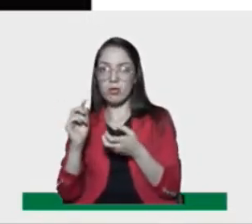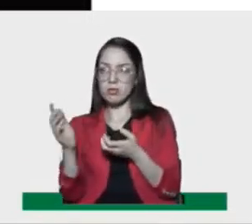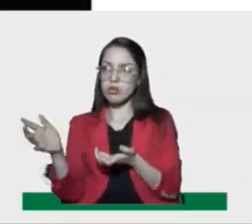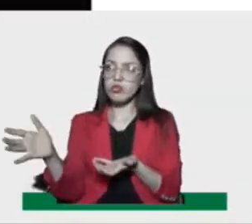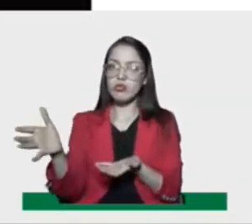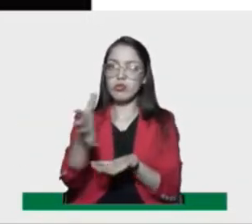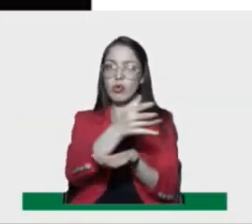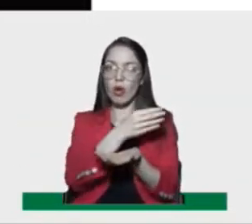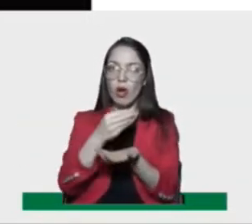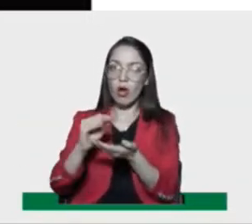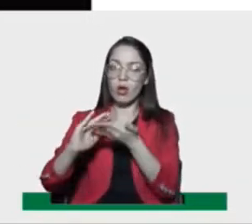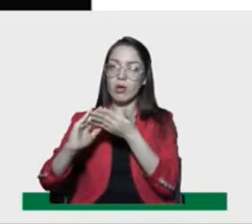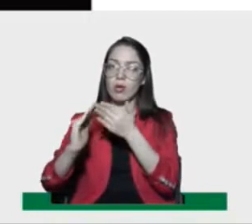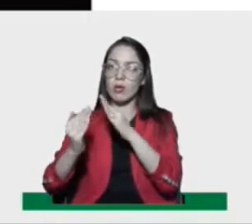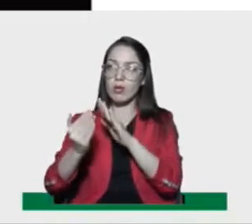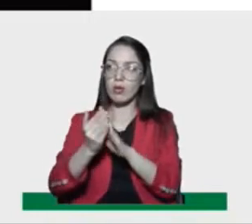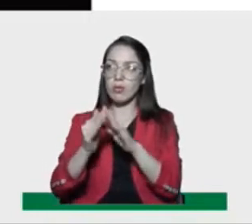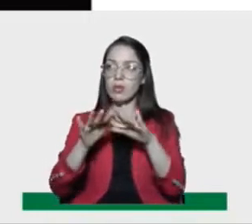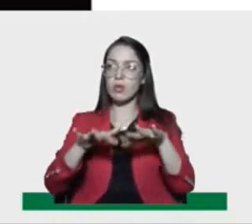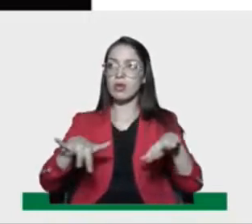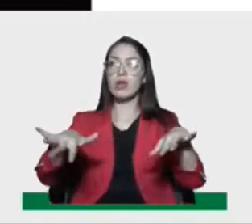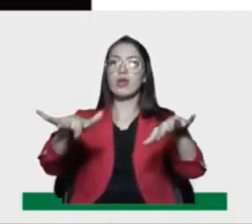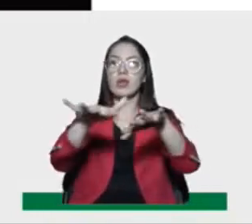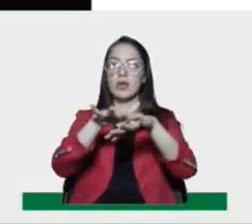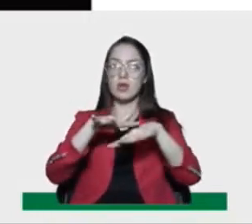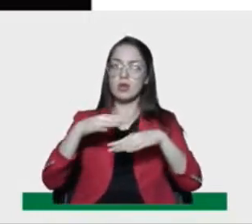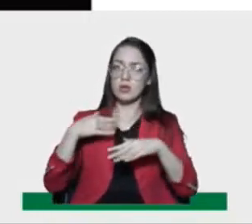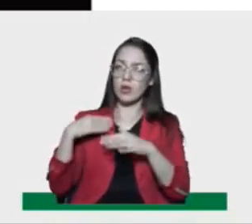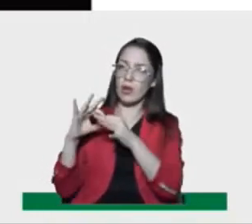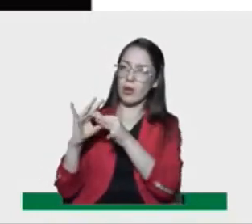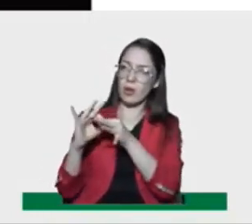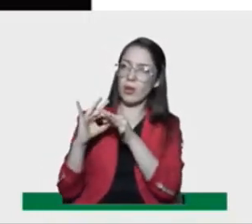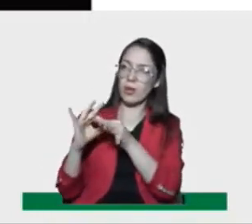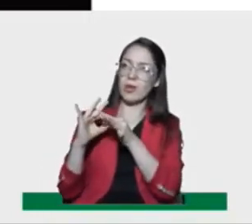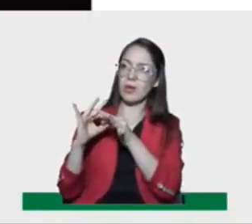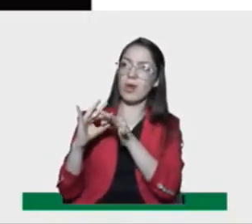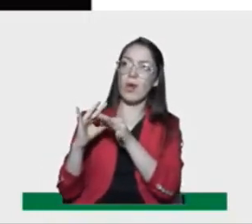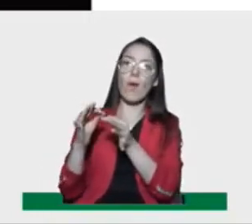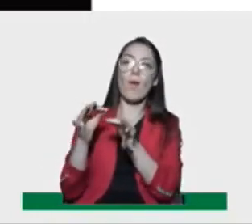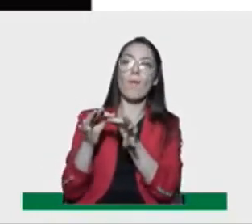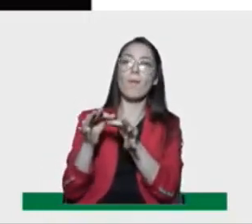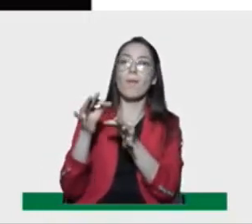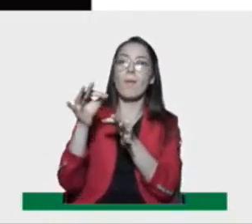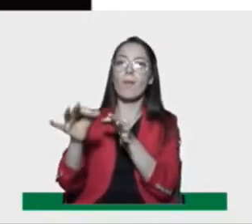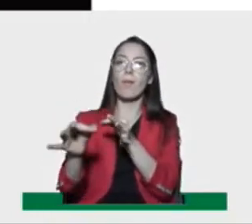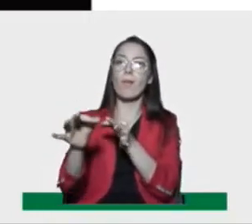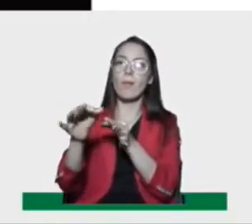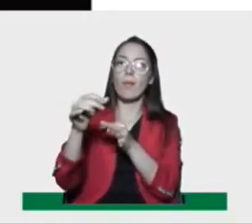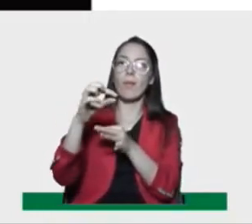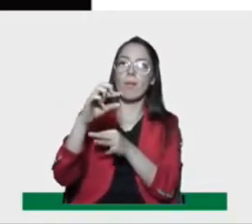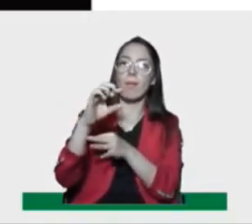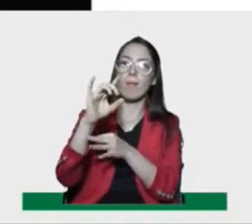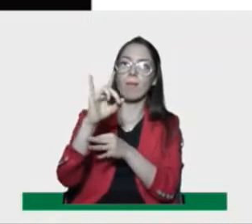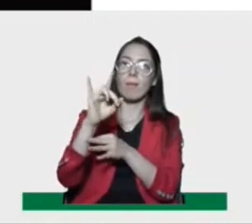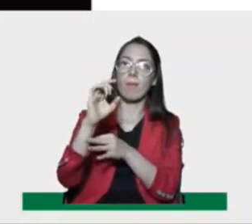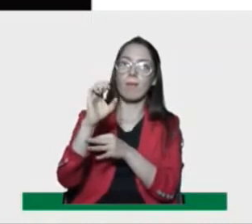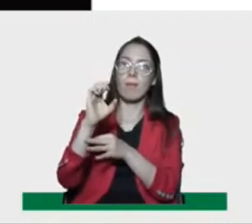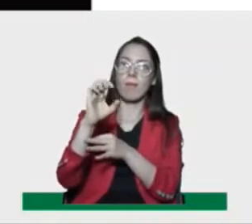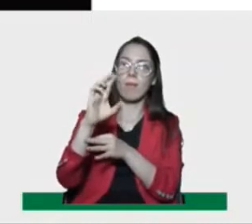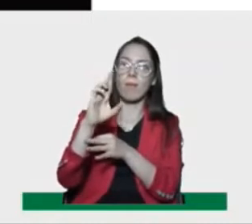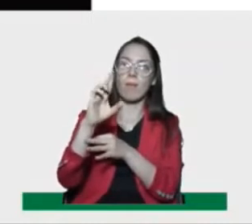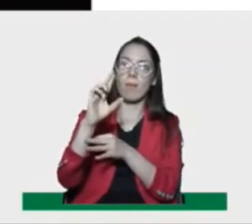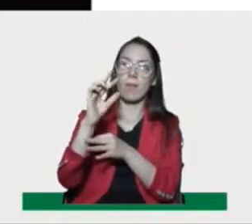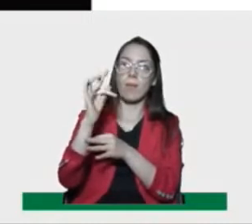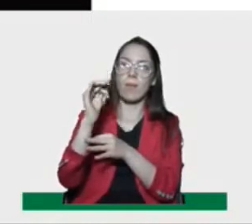región tengo una compañía de que deportó barea y ella me puede decir puerto varas puerto montt ancud castro aumenta su